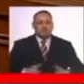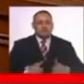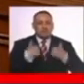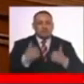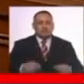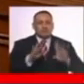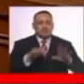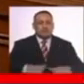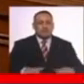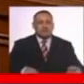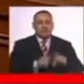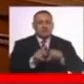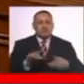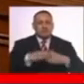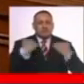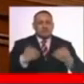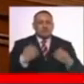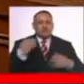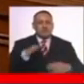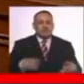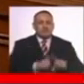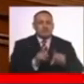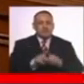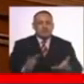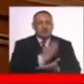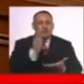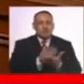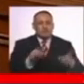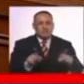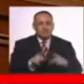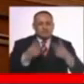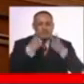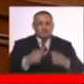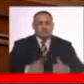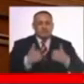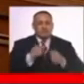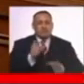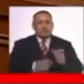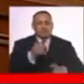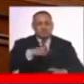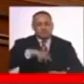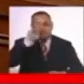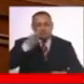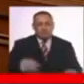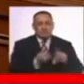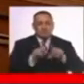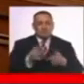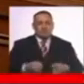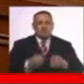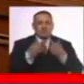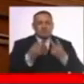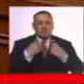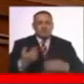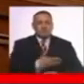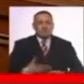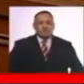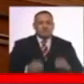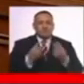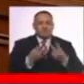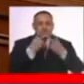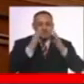su prestigio están manchados para siempre con sangre, y sangre inocente, sangre del pueblo. Y lo menciono también, señor presidente, porque